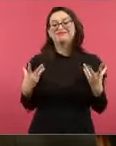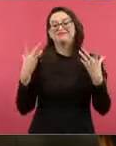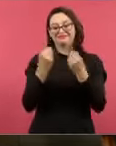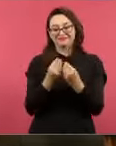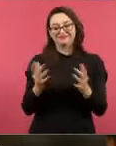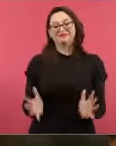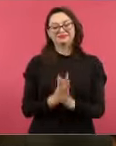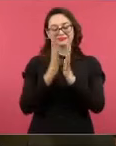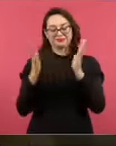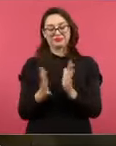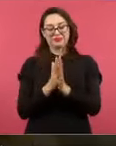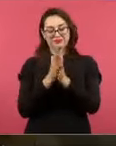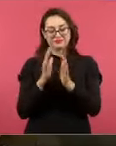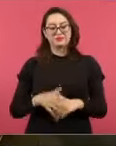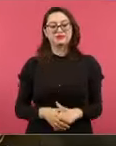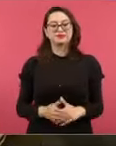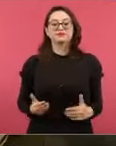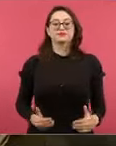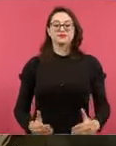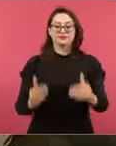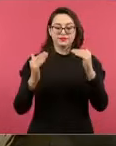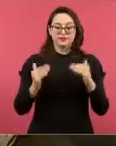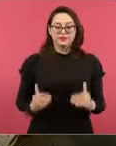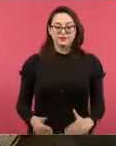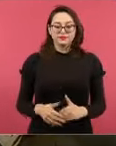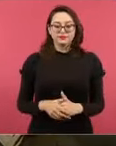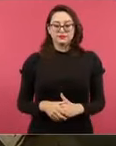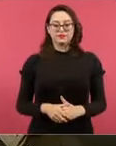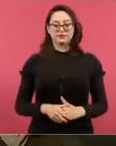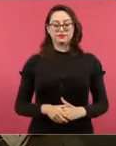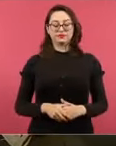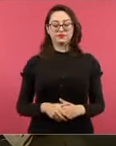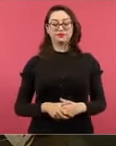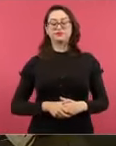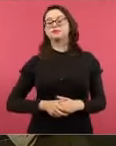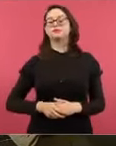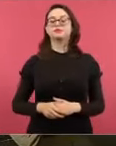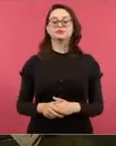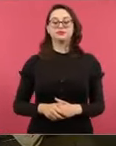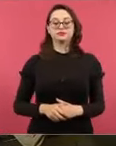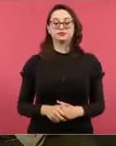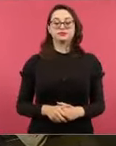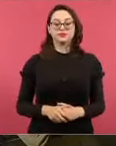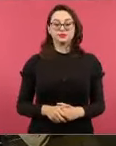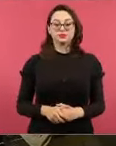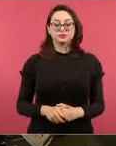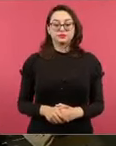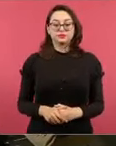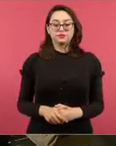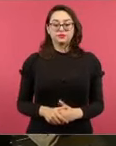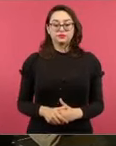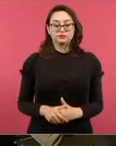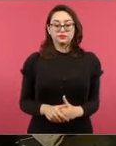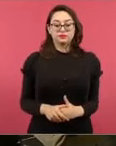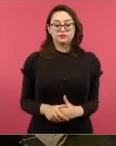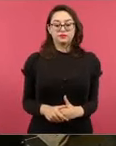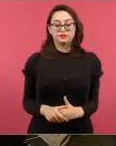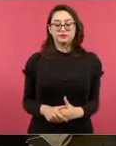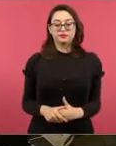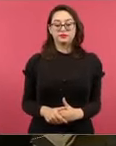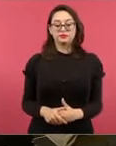el aprendizaje-servicio. La que sigue. Y bueno, pues quiero decirles que